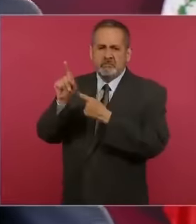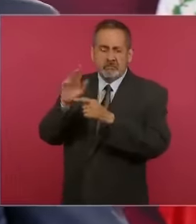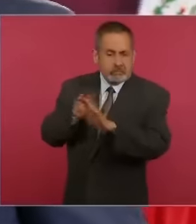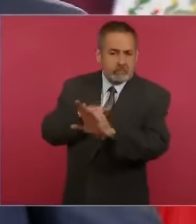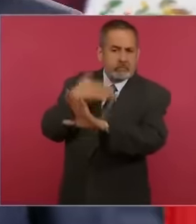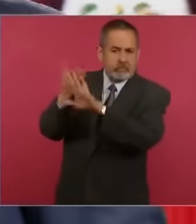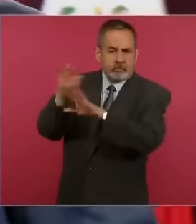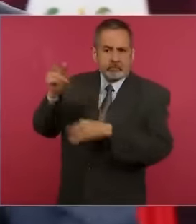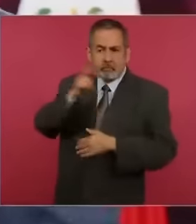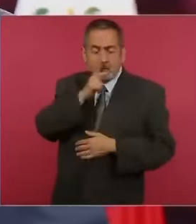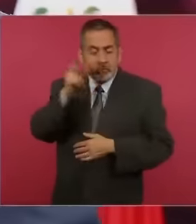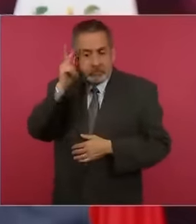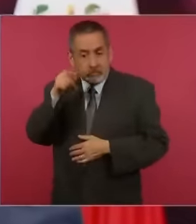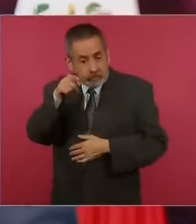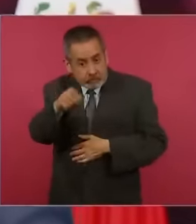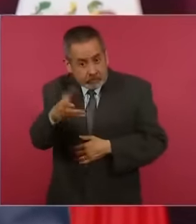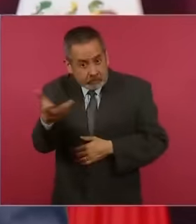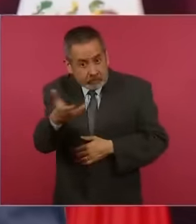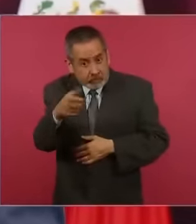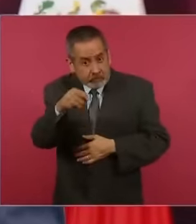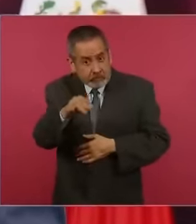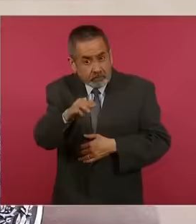al Papa como lo hace